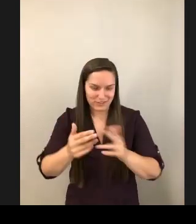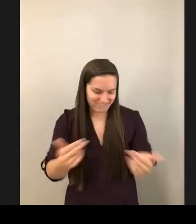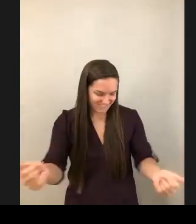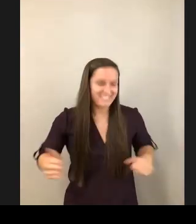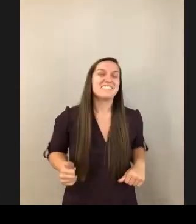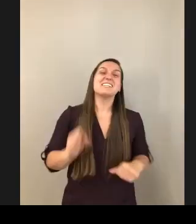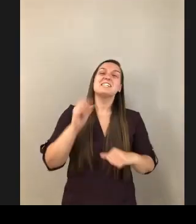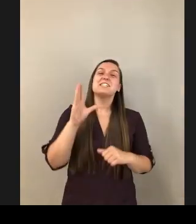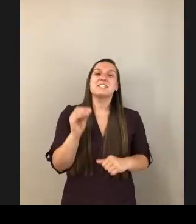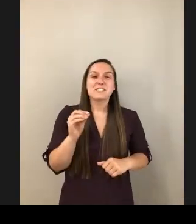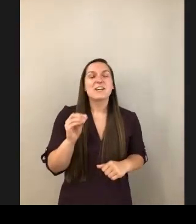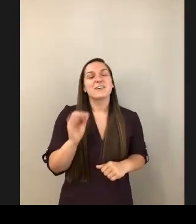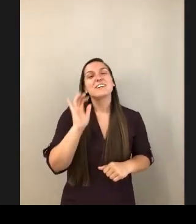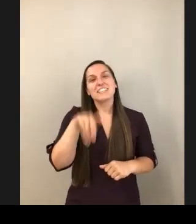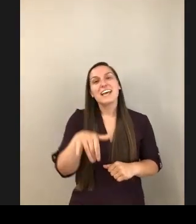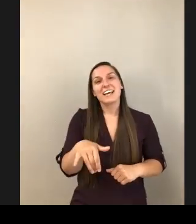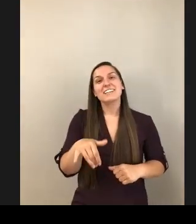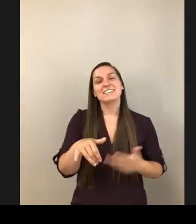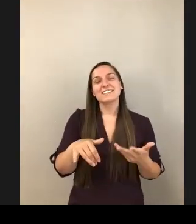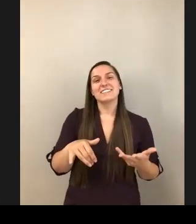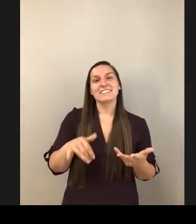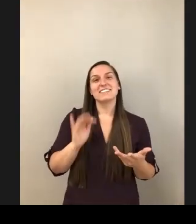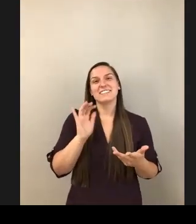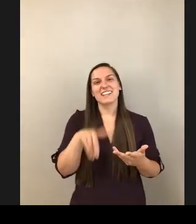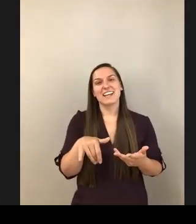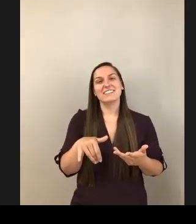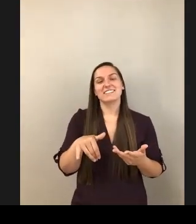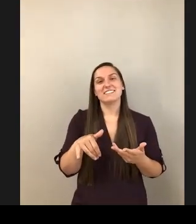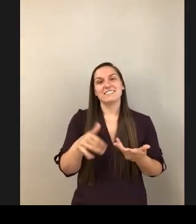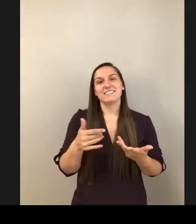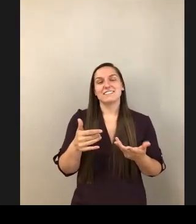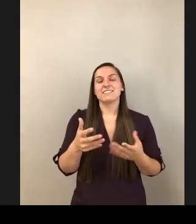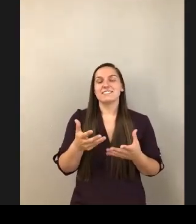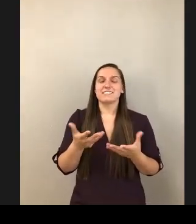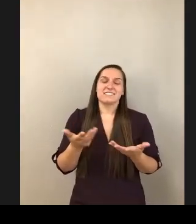comunidad, en mi comunidad negra y